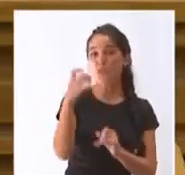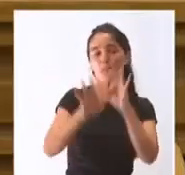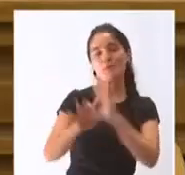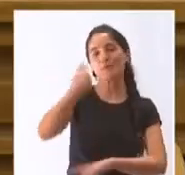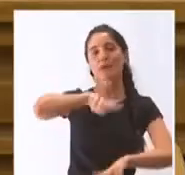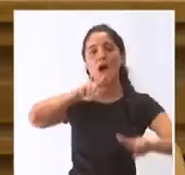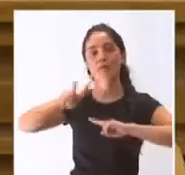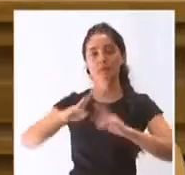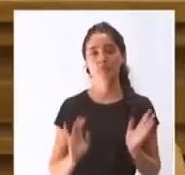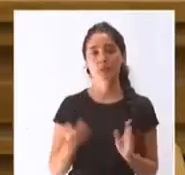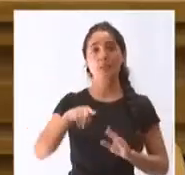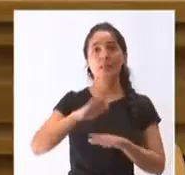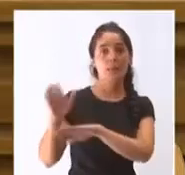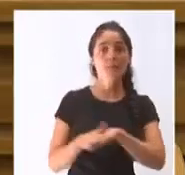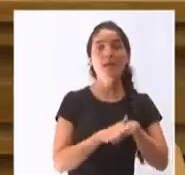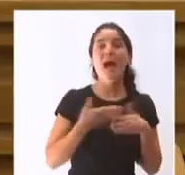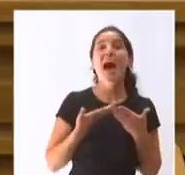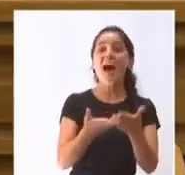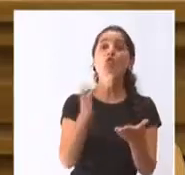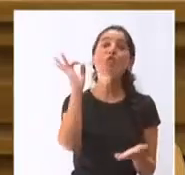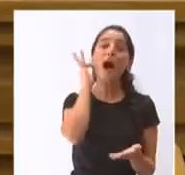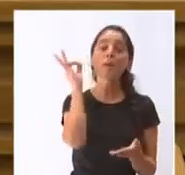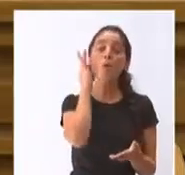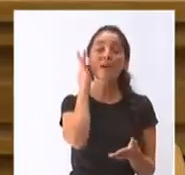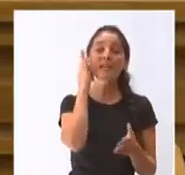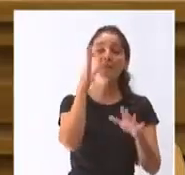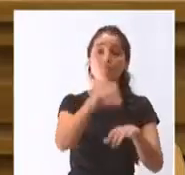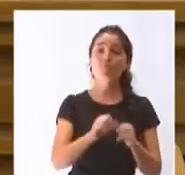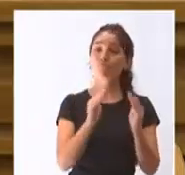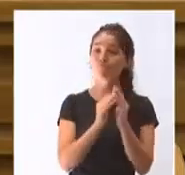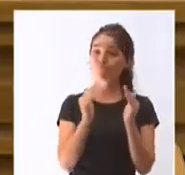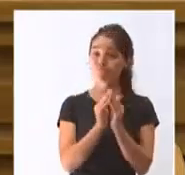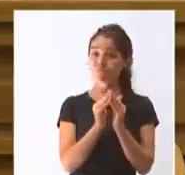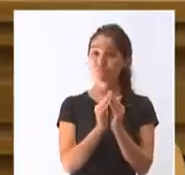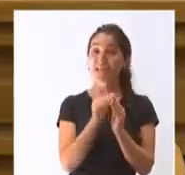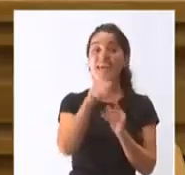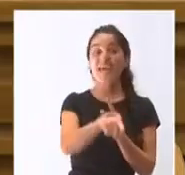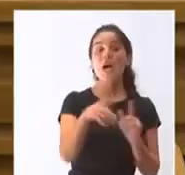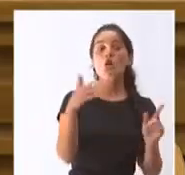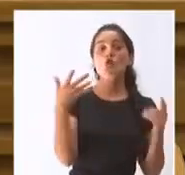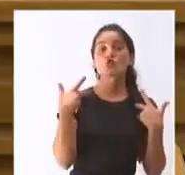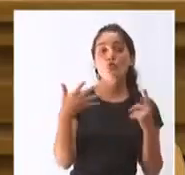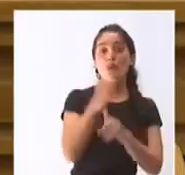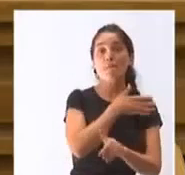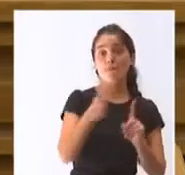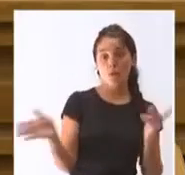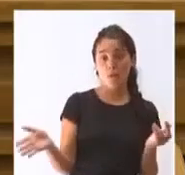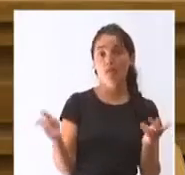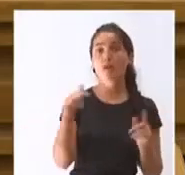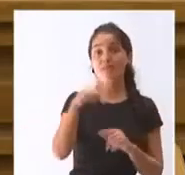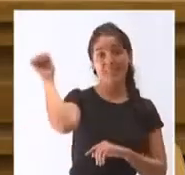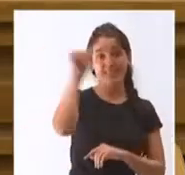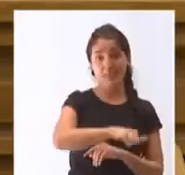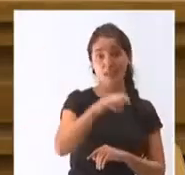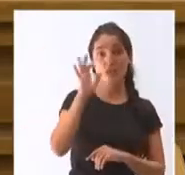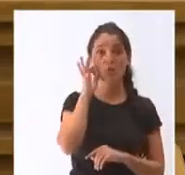ayuda a mujeres con violencia víctimas de violencia de género el cien por cien todas las solicitudes ampliamos los créditos necesarios para que no se quede nadie